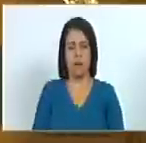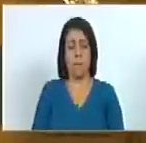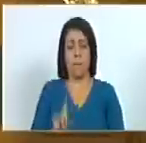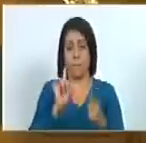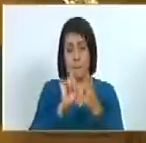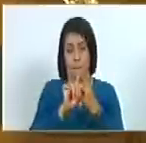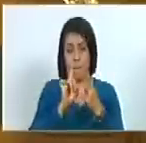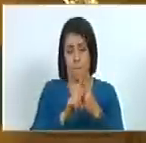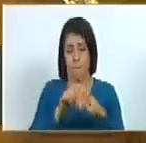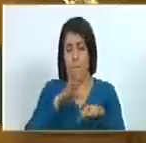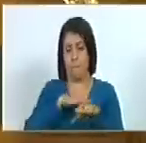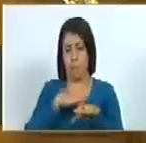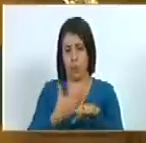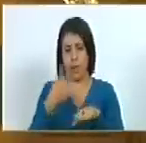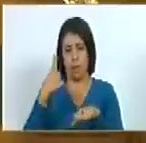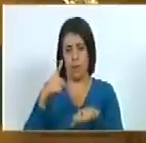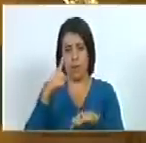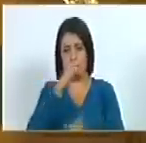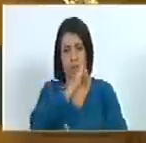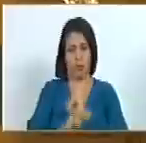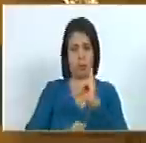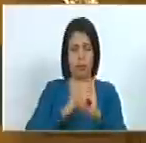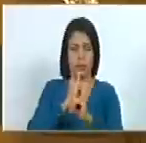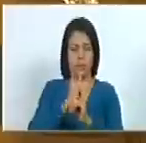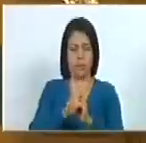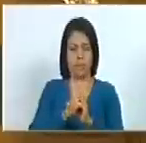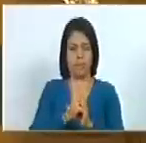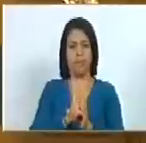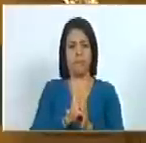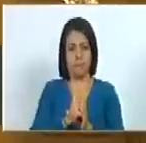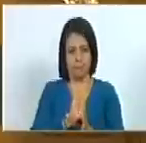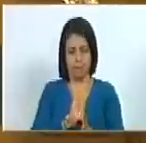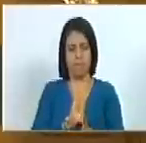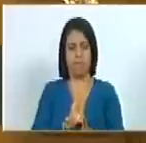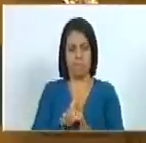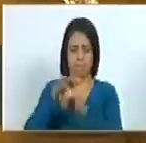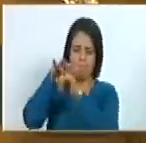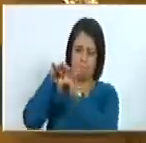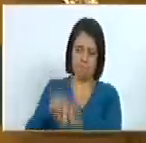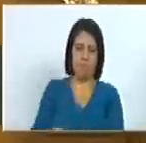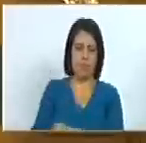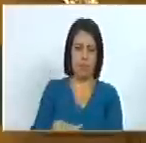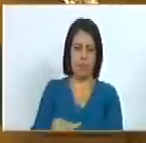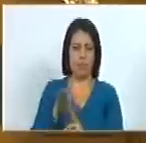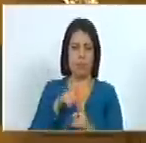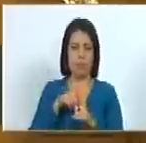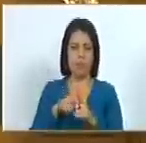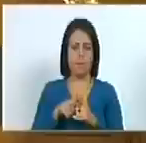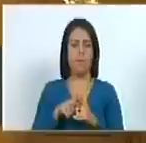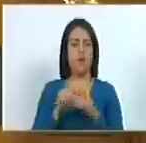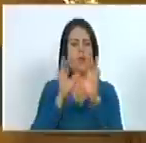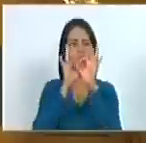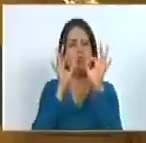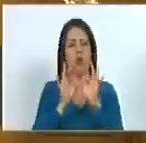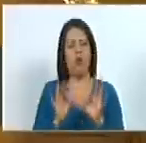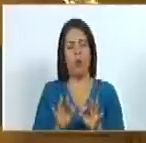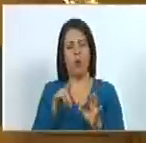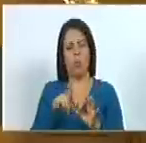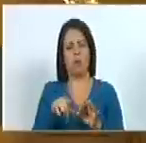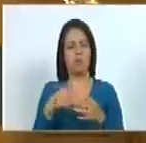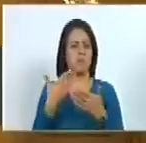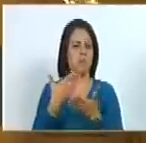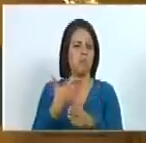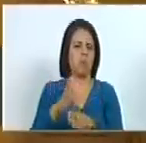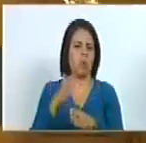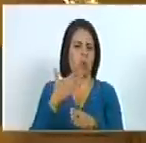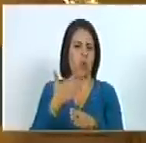Primero, porque el derecho internacional está siendo pisoteado de una manera abierta.